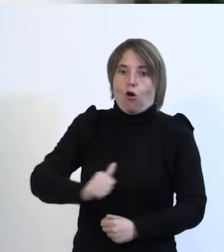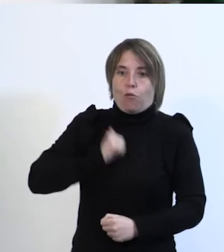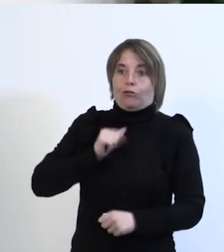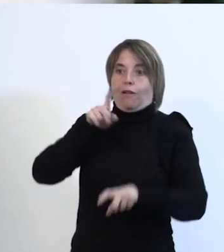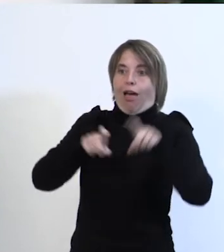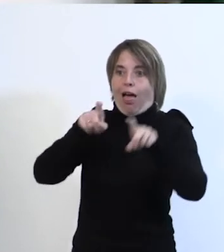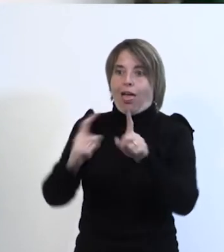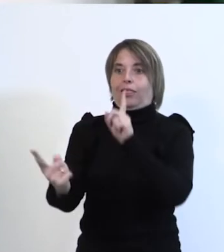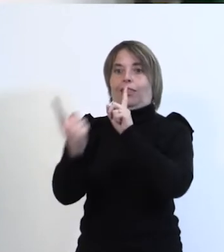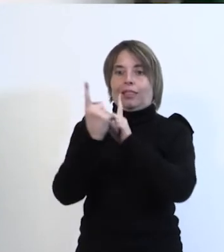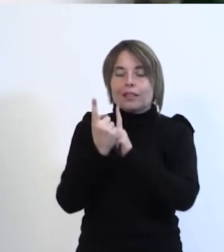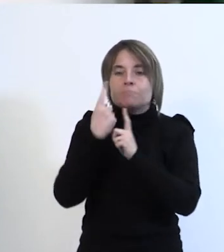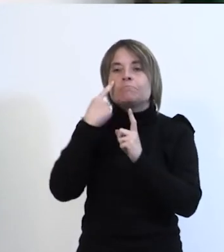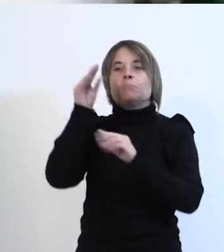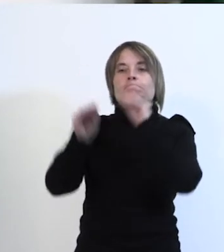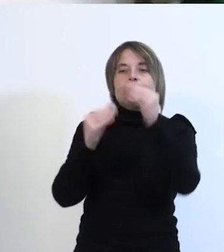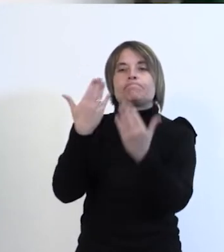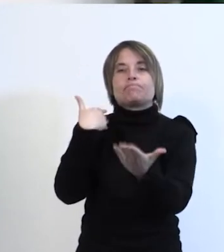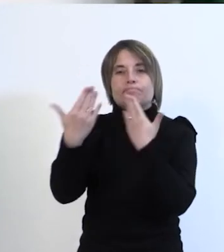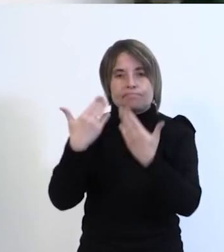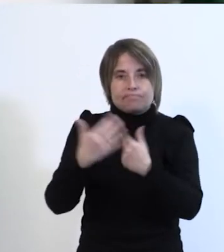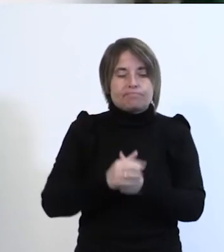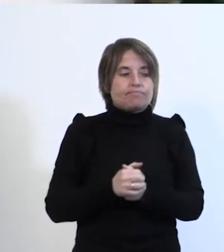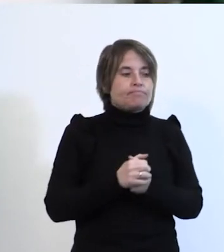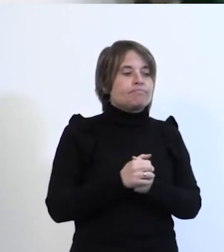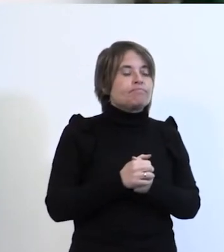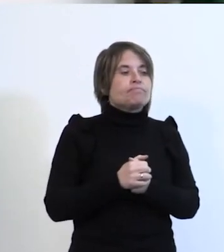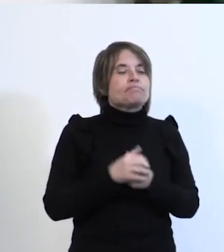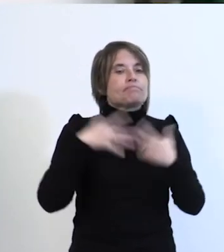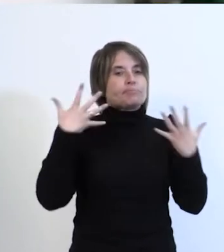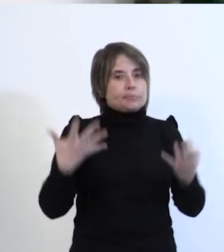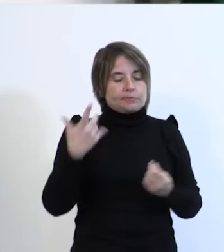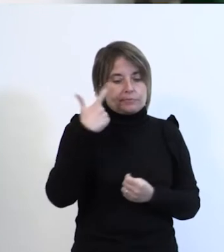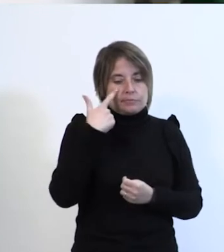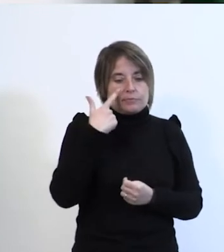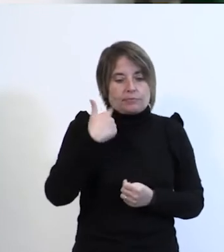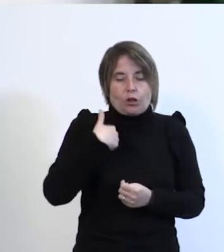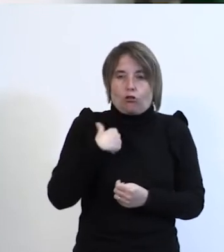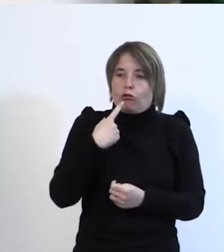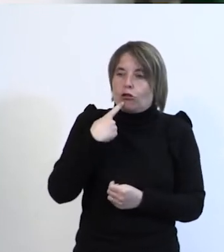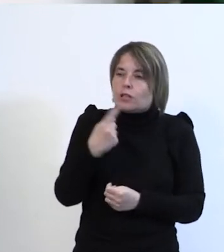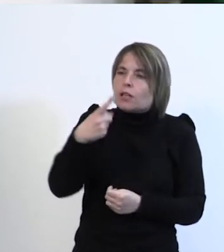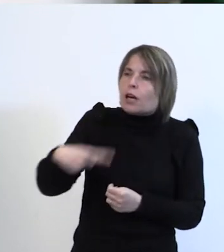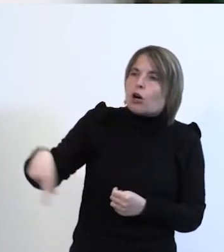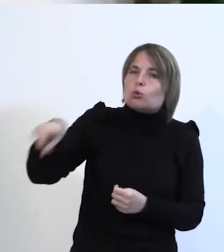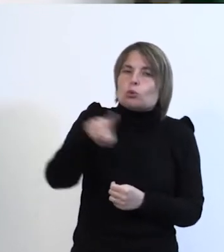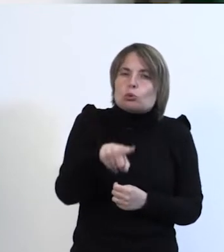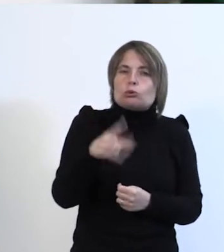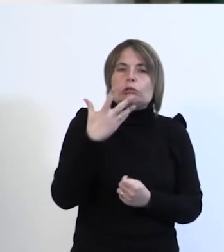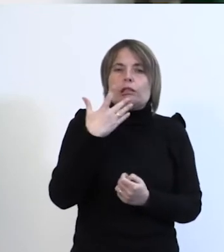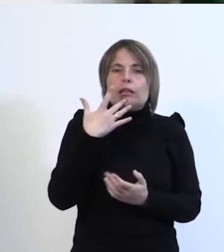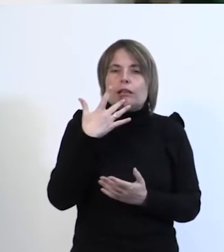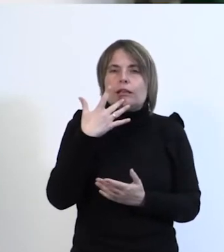mi oportunidad, me voy a parar con ellas y fui a platicar con ellas. Y entonces yo les decía, ¿y por qué